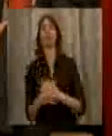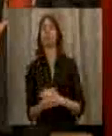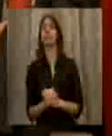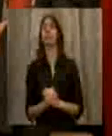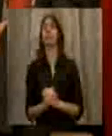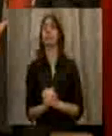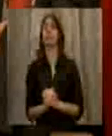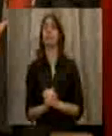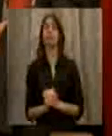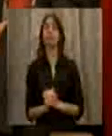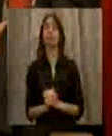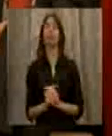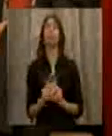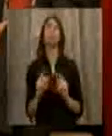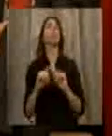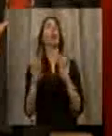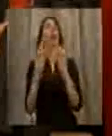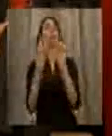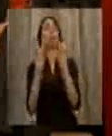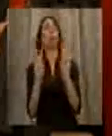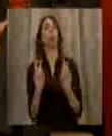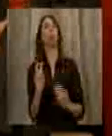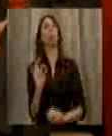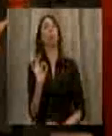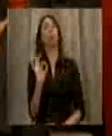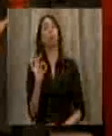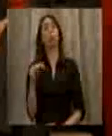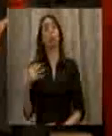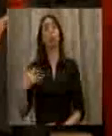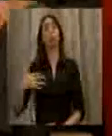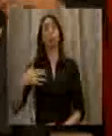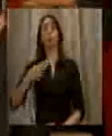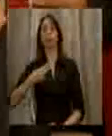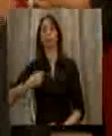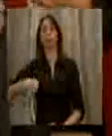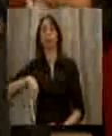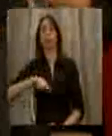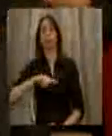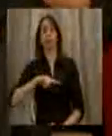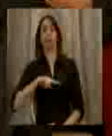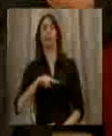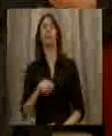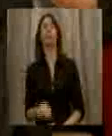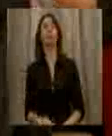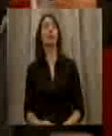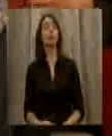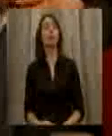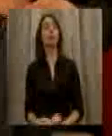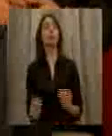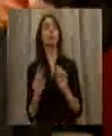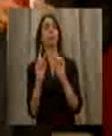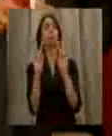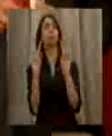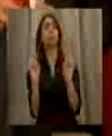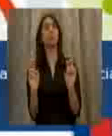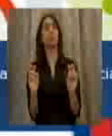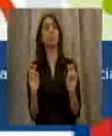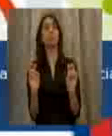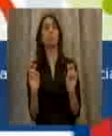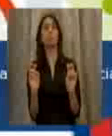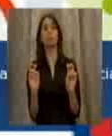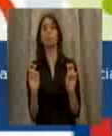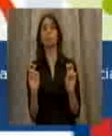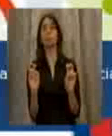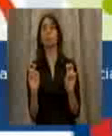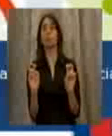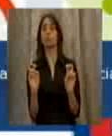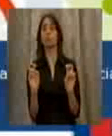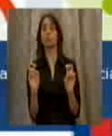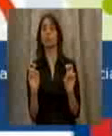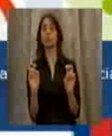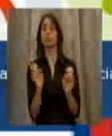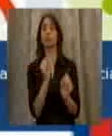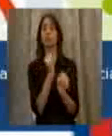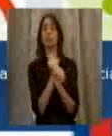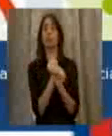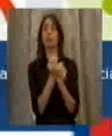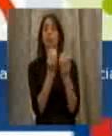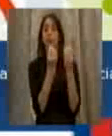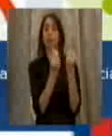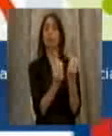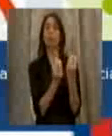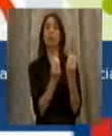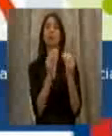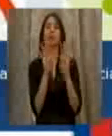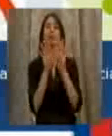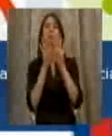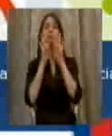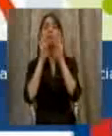Otro tema muy importante para nosotros es el tema de la probidad y